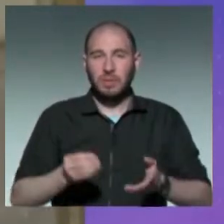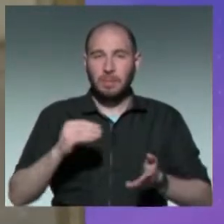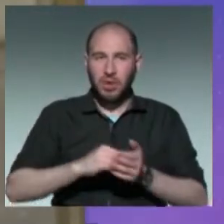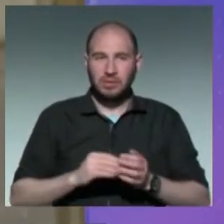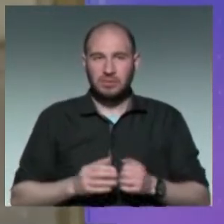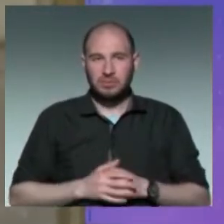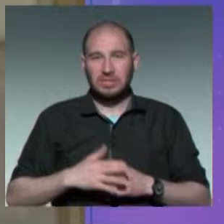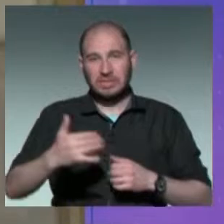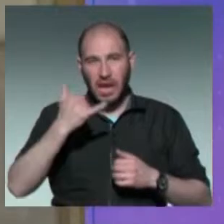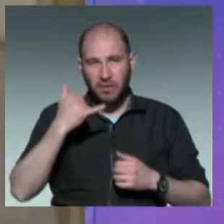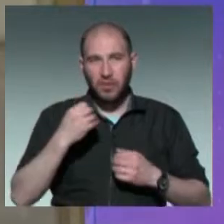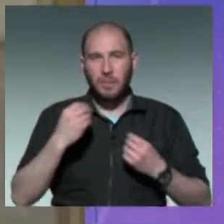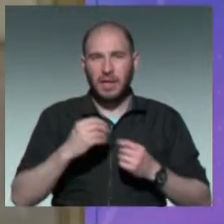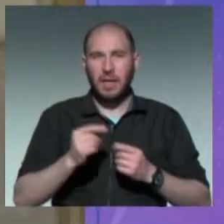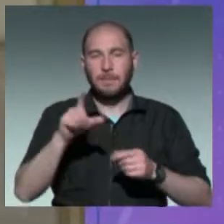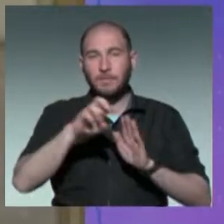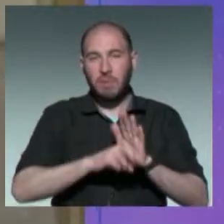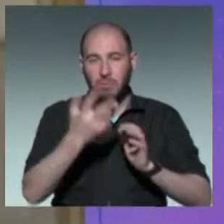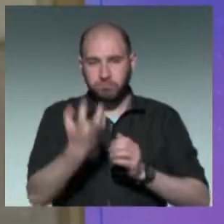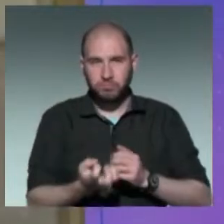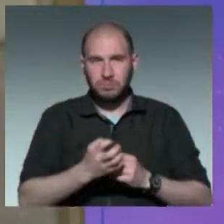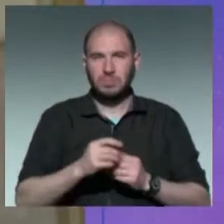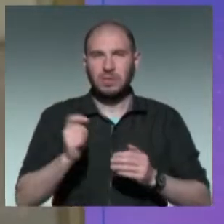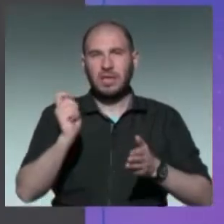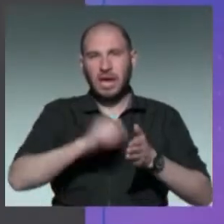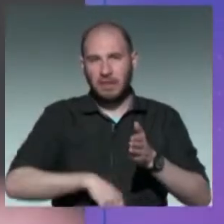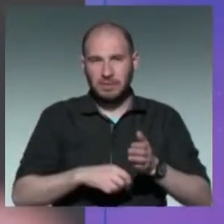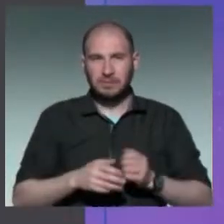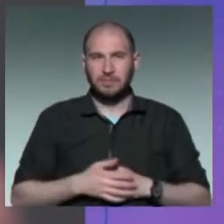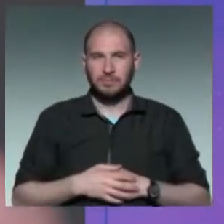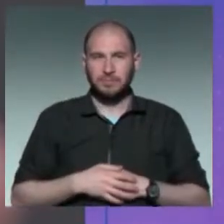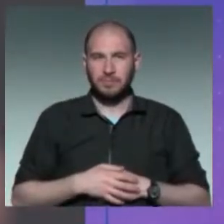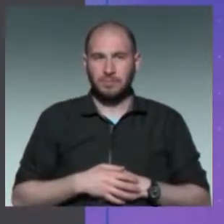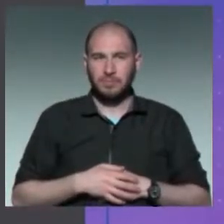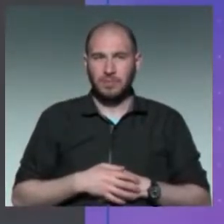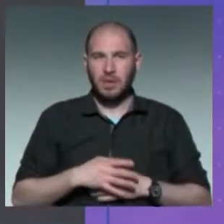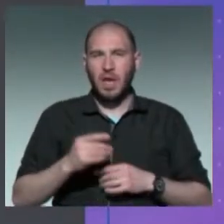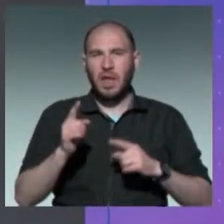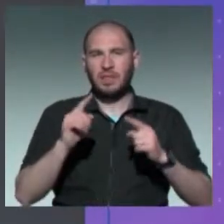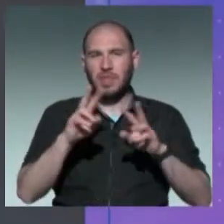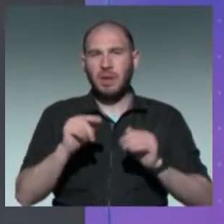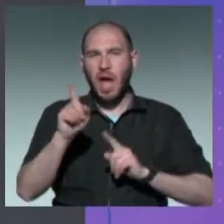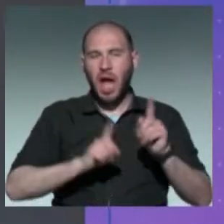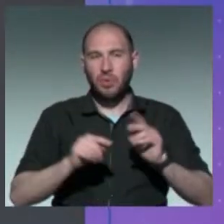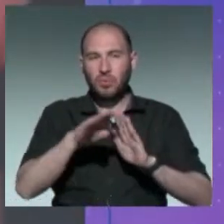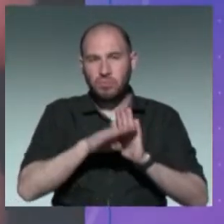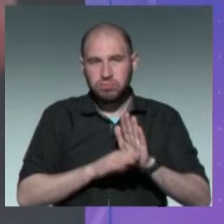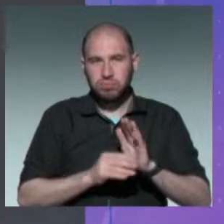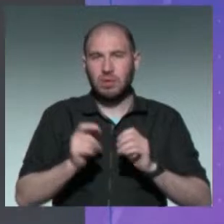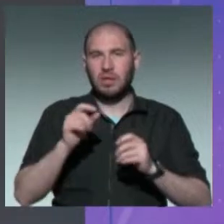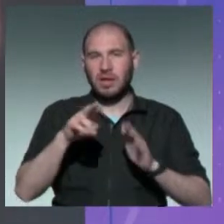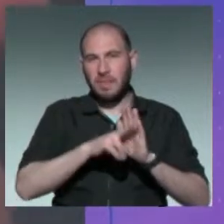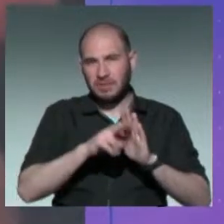bueno, obviamente un teléfono para que puedan bajarse la aplicación, para que puedan anotarse y son algunas cuestiones todavía que están siendo definidas por la